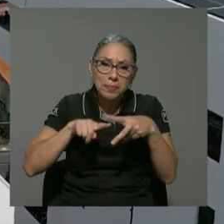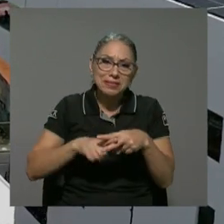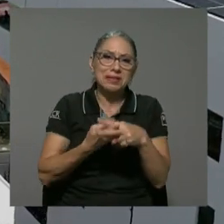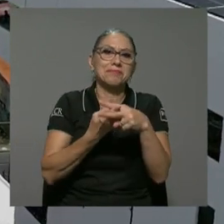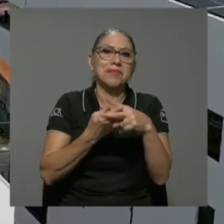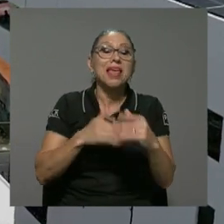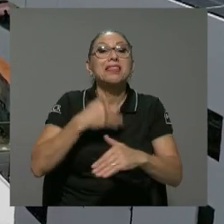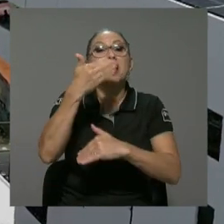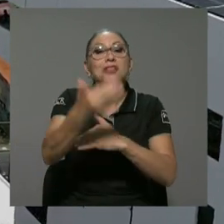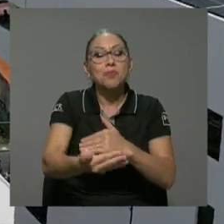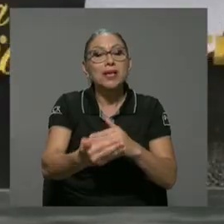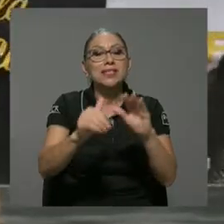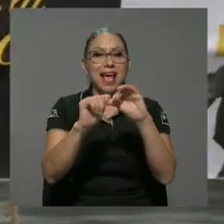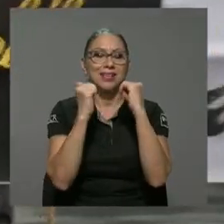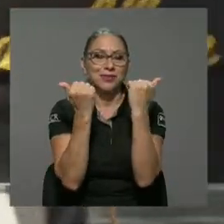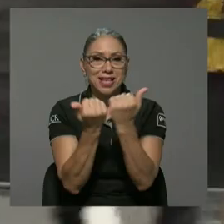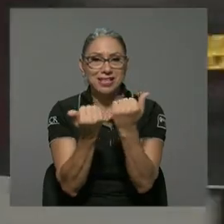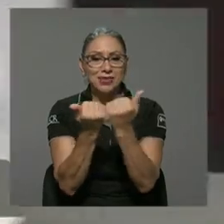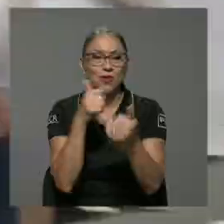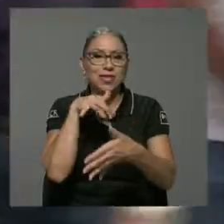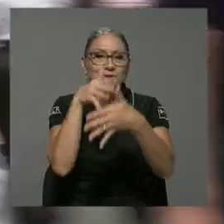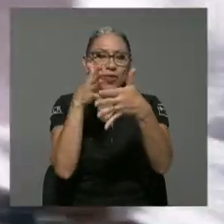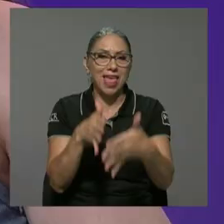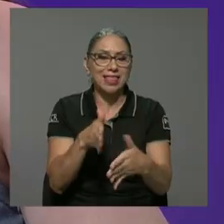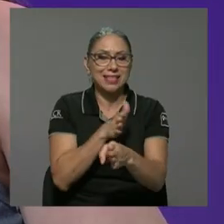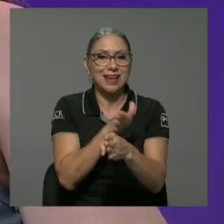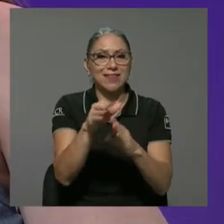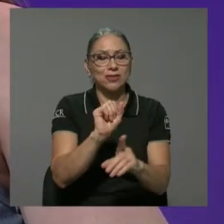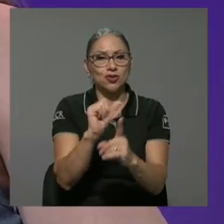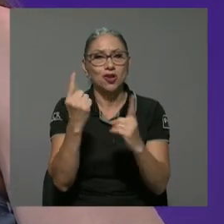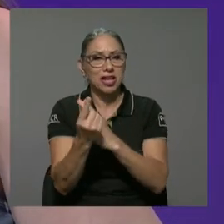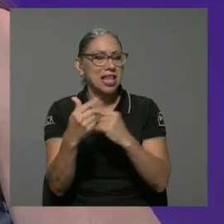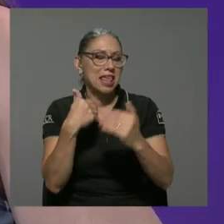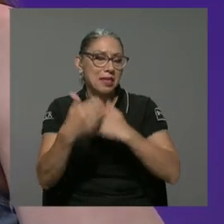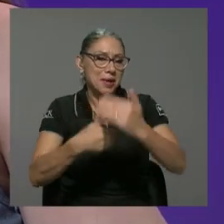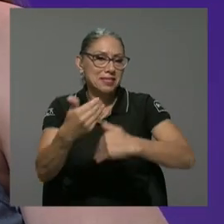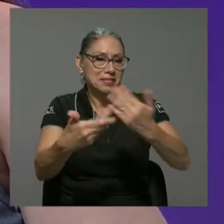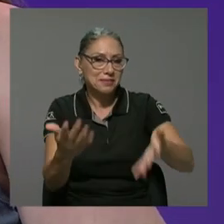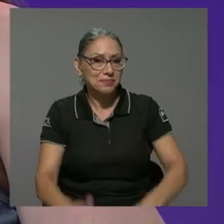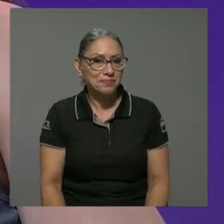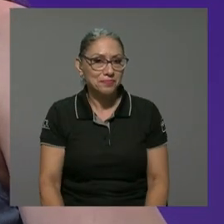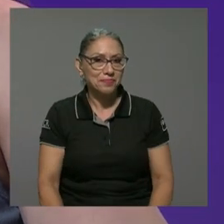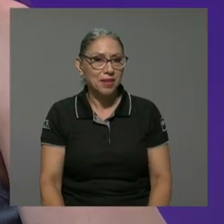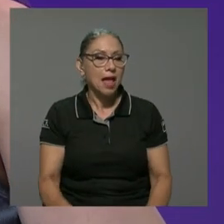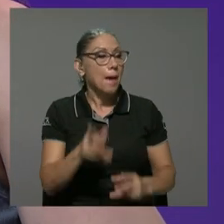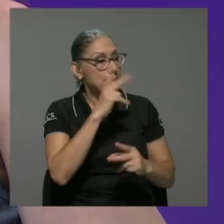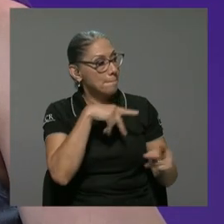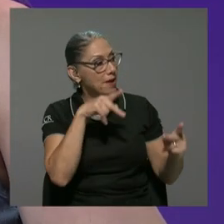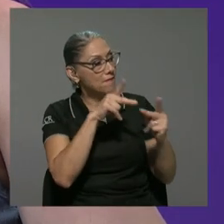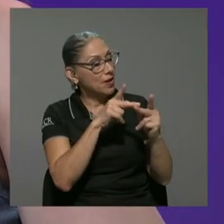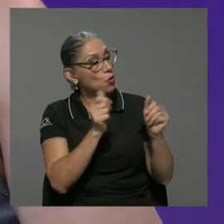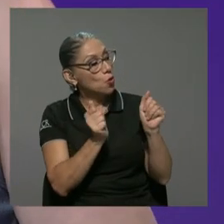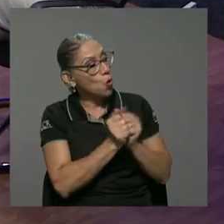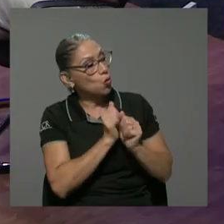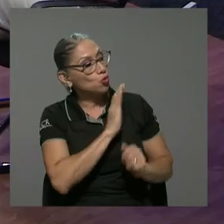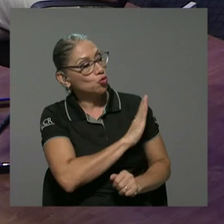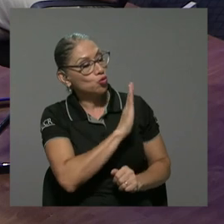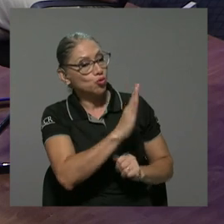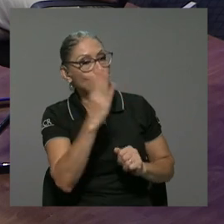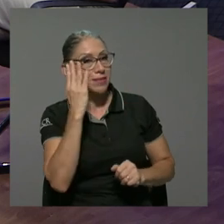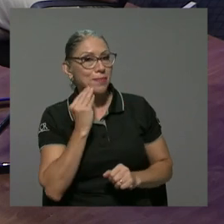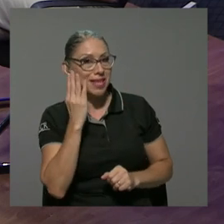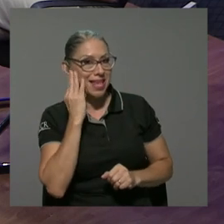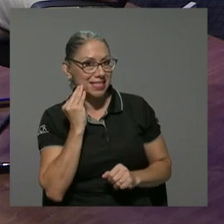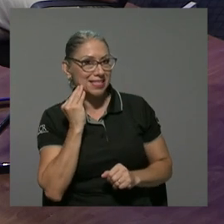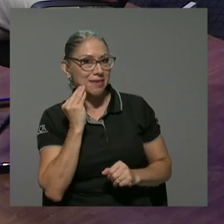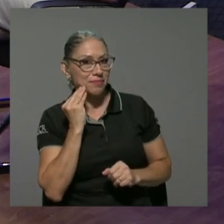estuve en la socia de estudiantes de sociología y demás. Uh-huh. Perfecto. Bueno, y a partir de su experiencia, y yo creo que